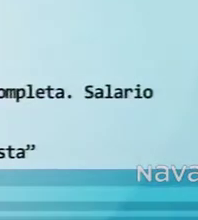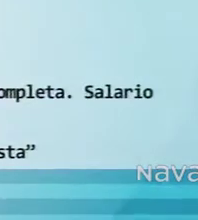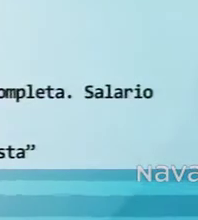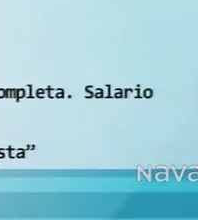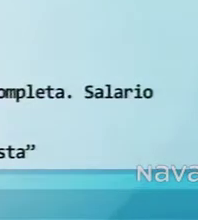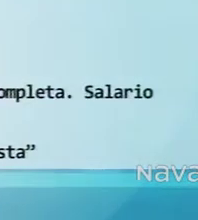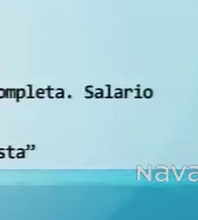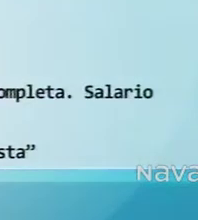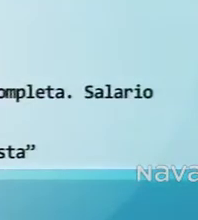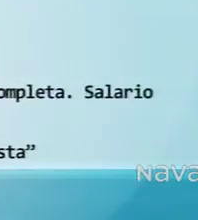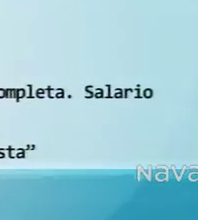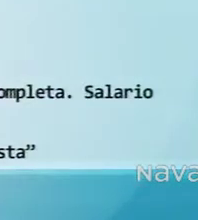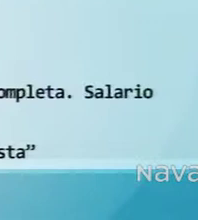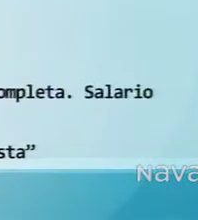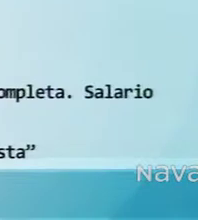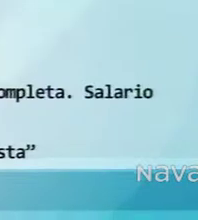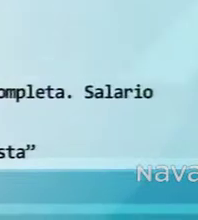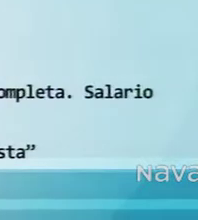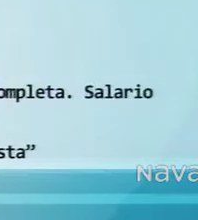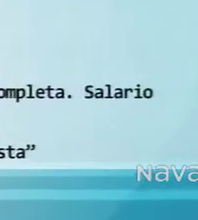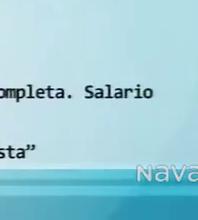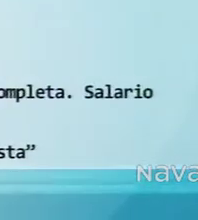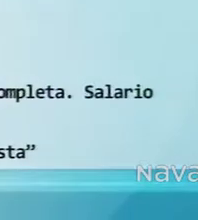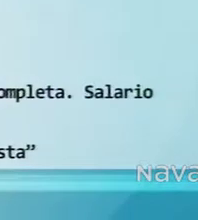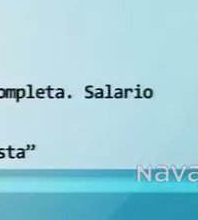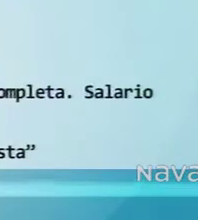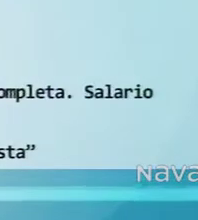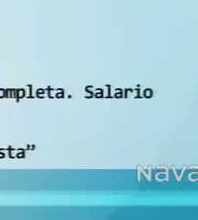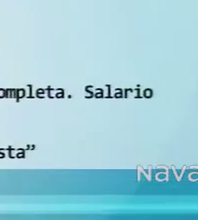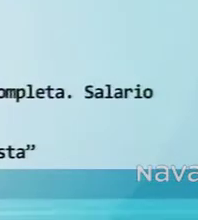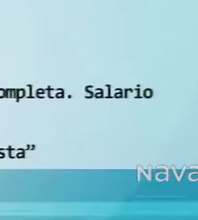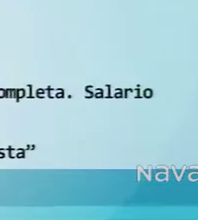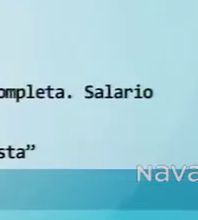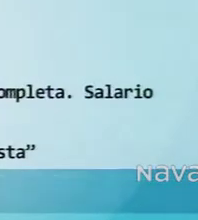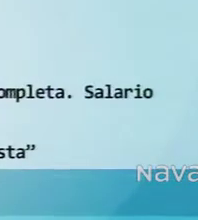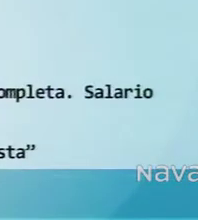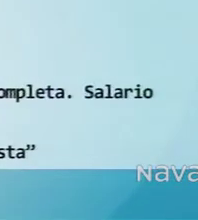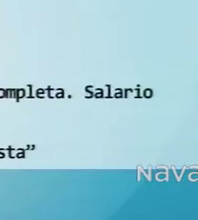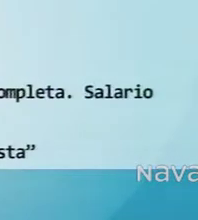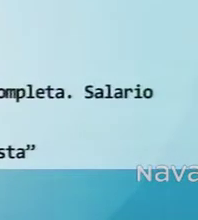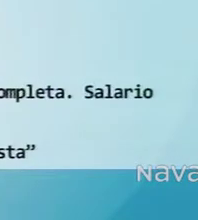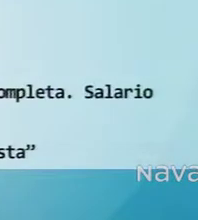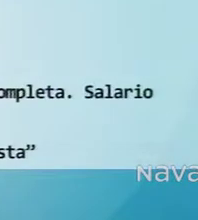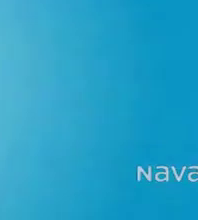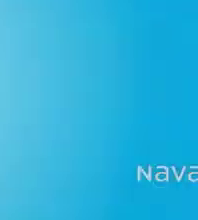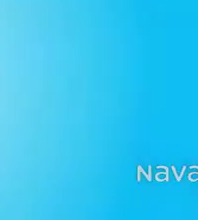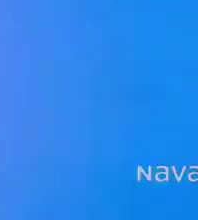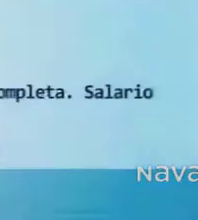jornada completa. Para responder a la oferta, manda tus datos al mail que aparece en pantalla con la referencia perforista.